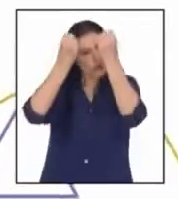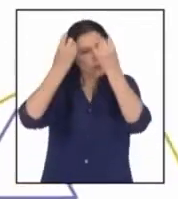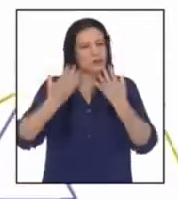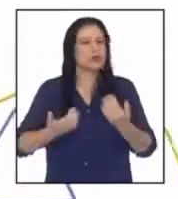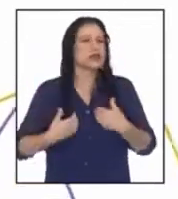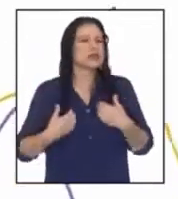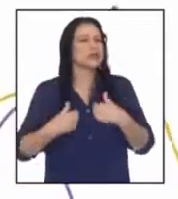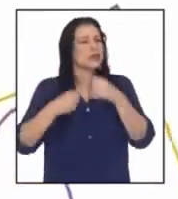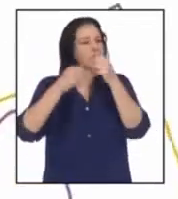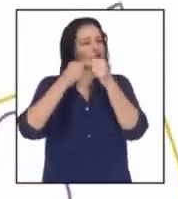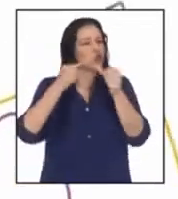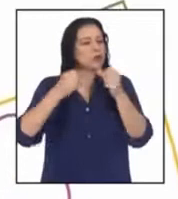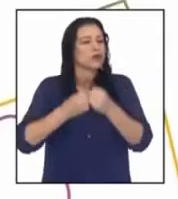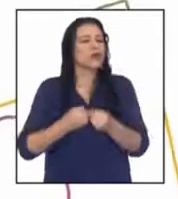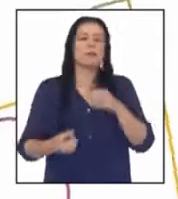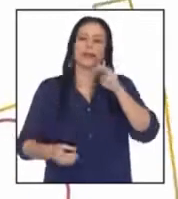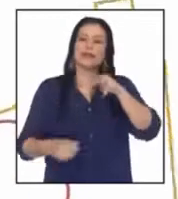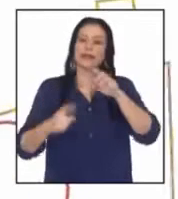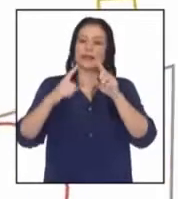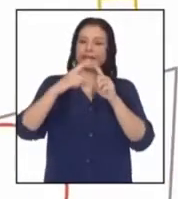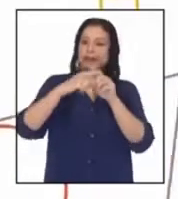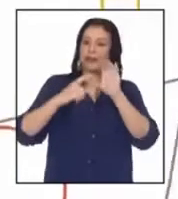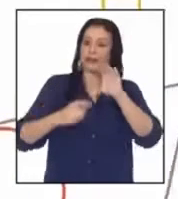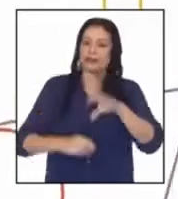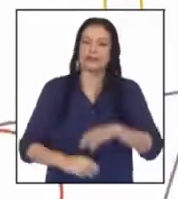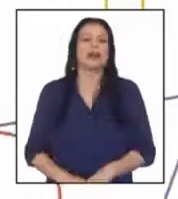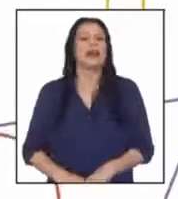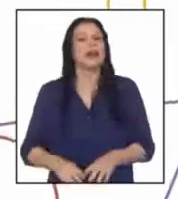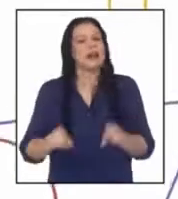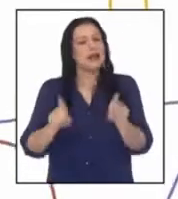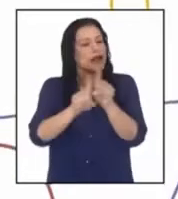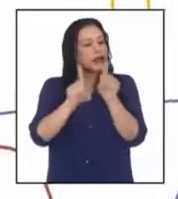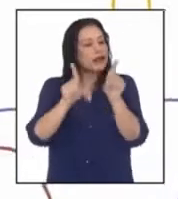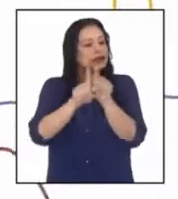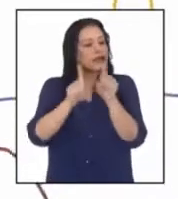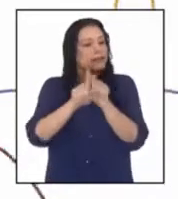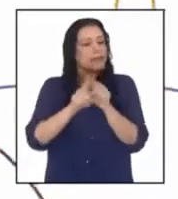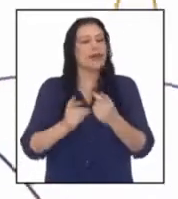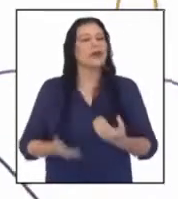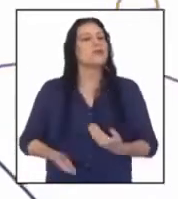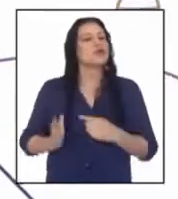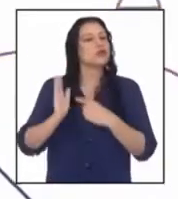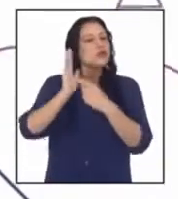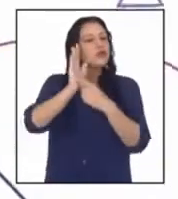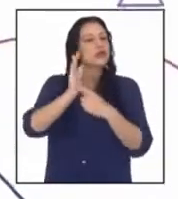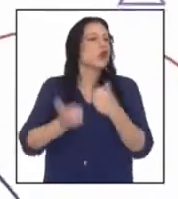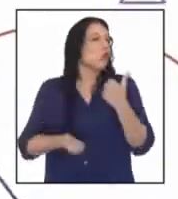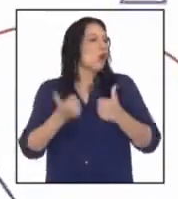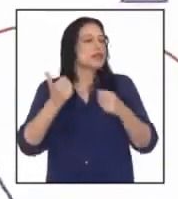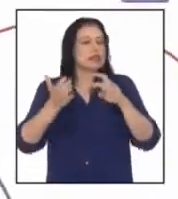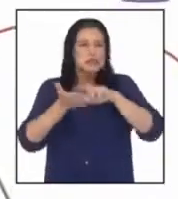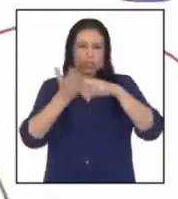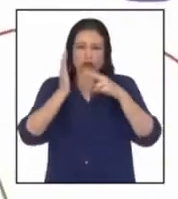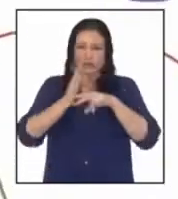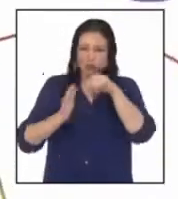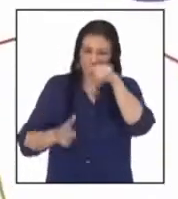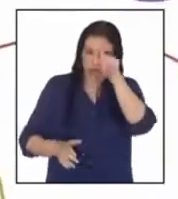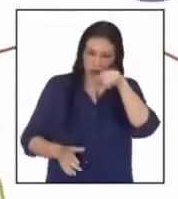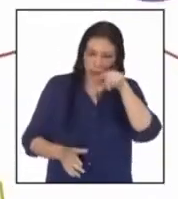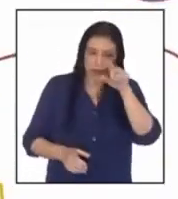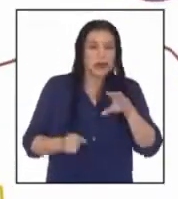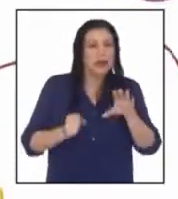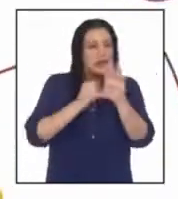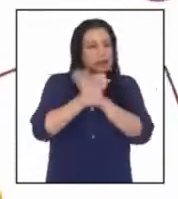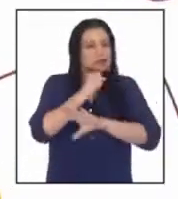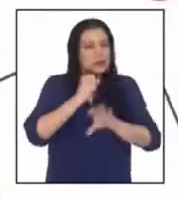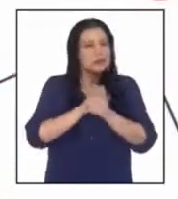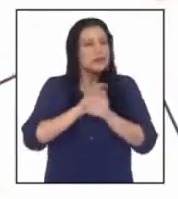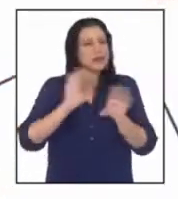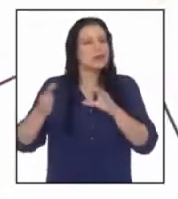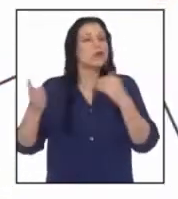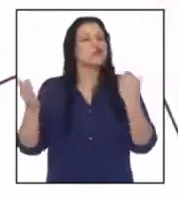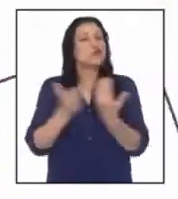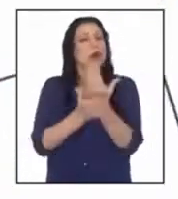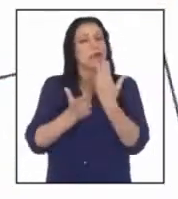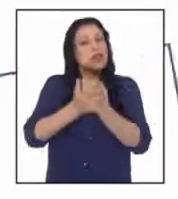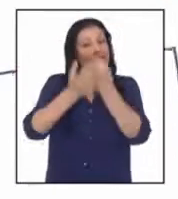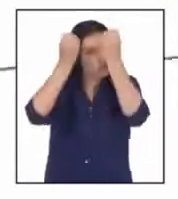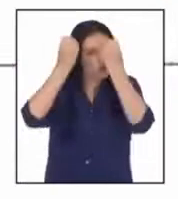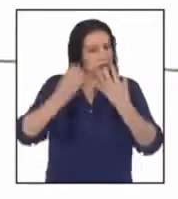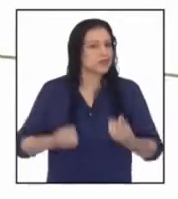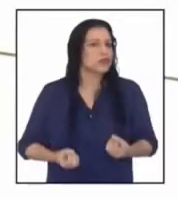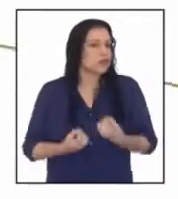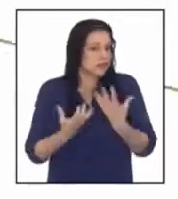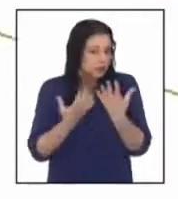contenían valores sobre las medidas de tendencia central. Asimismo, hemos expresado su significado y sobre esa base producimos nueva